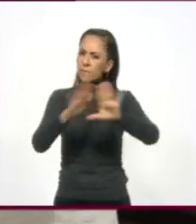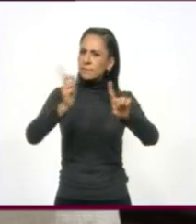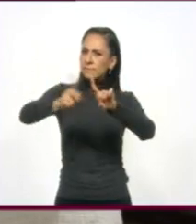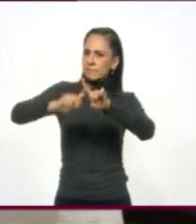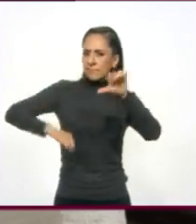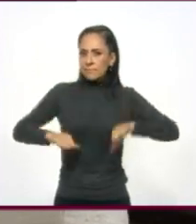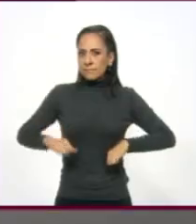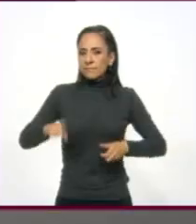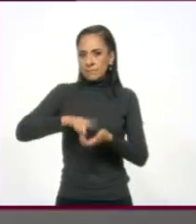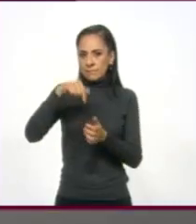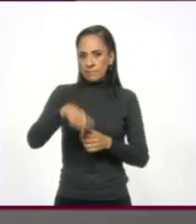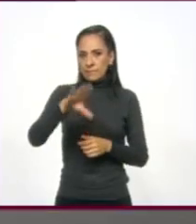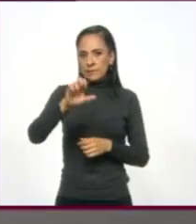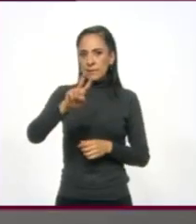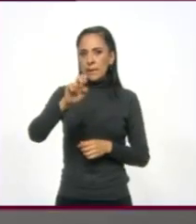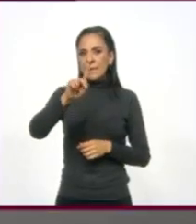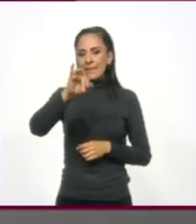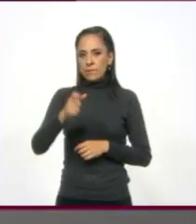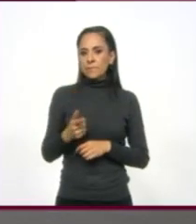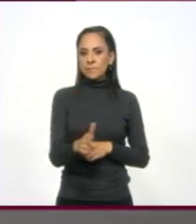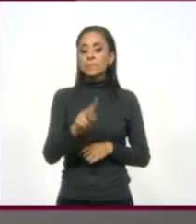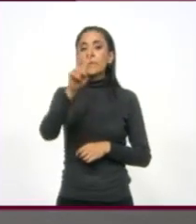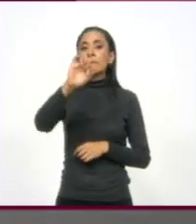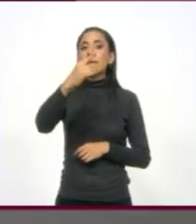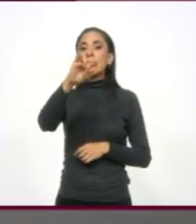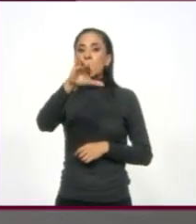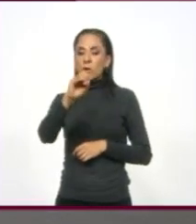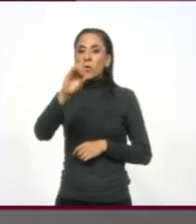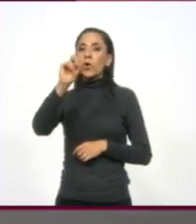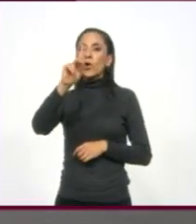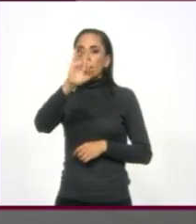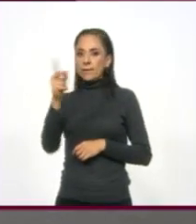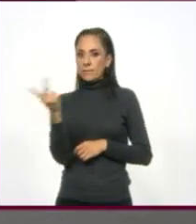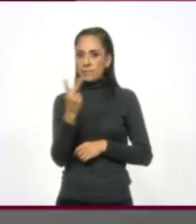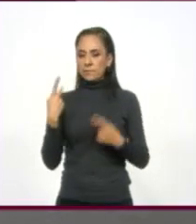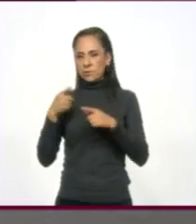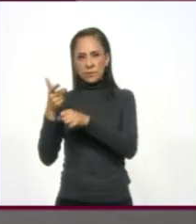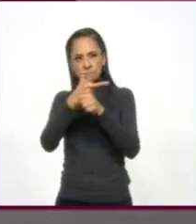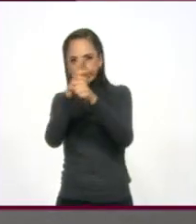actividades del Cervantino. Con imágenes de Luis Virgilio y José Luis Cortés, muy buenas noches. Muchas gracias, Miguel. Hasta luego.